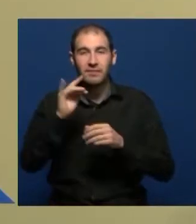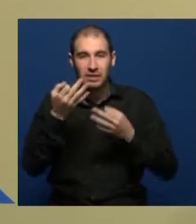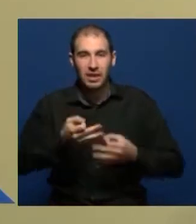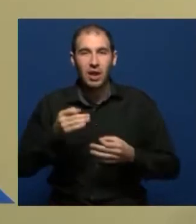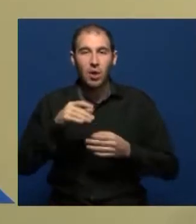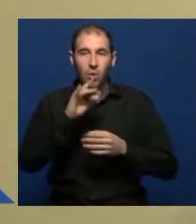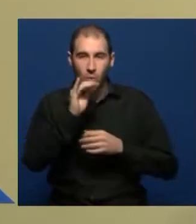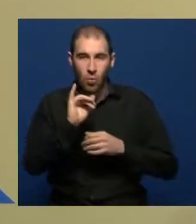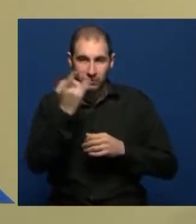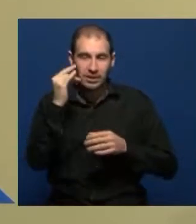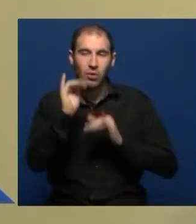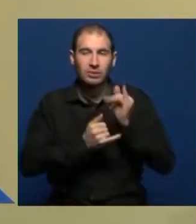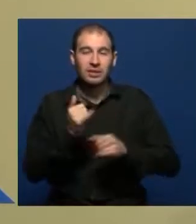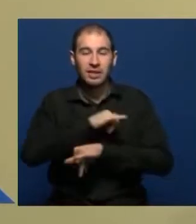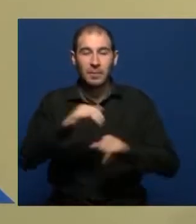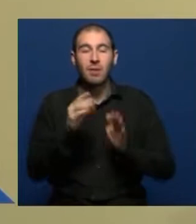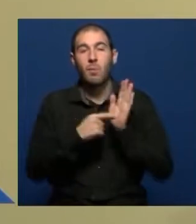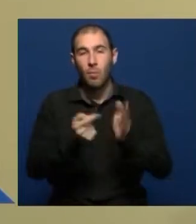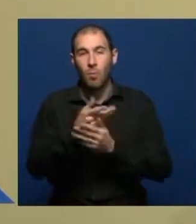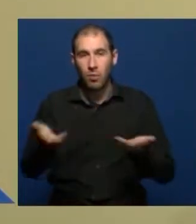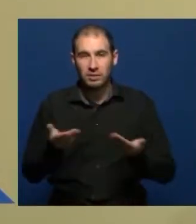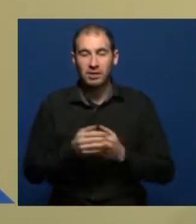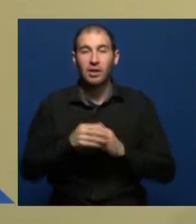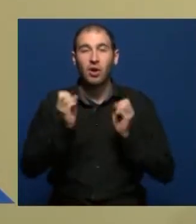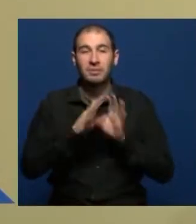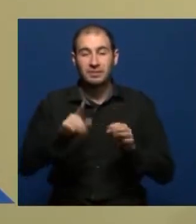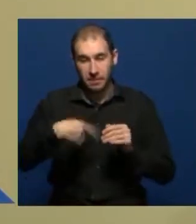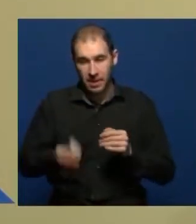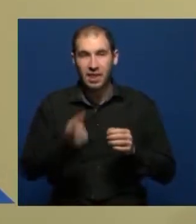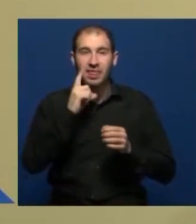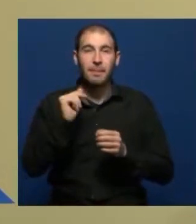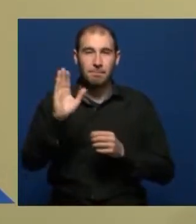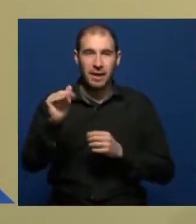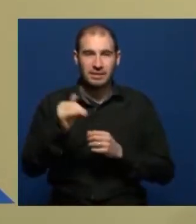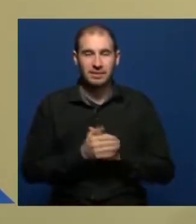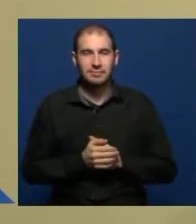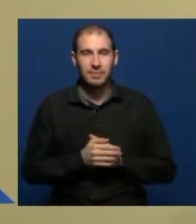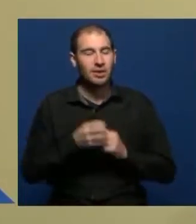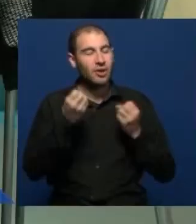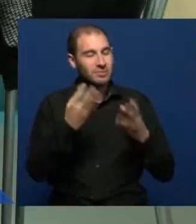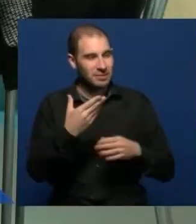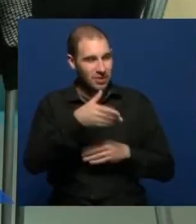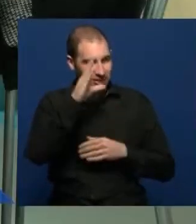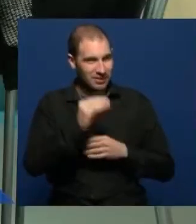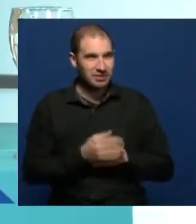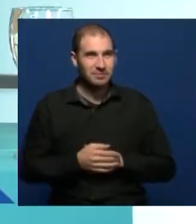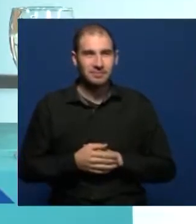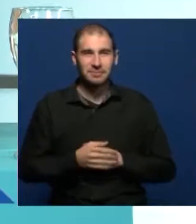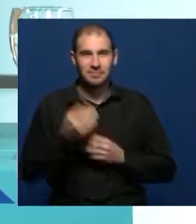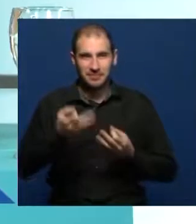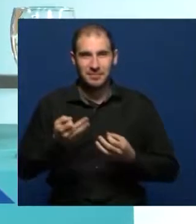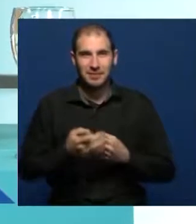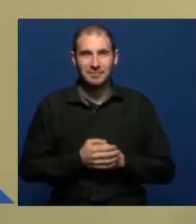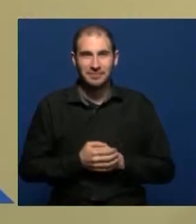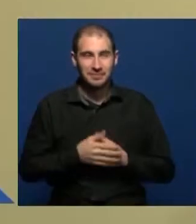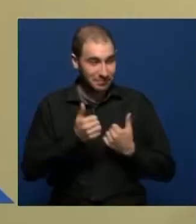Universitario, anticipándonos esta campaña gráfica que van a lanzar a partir de mañana día martes. Patricia, ¿cómo andas? Buenas noches. Bien,